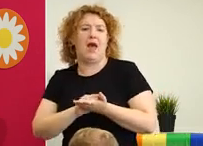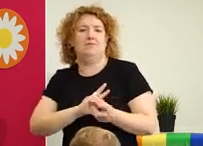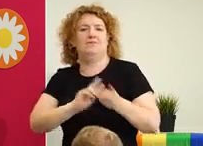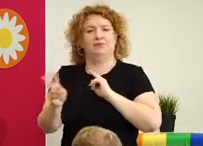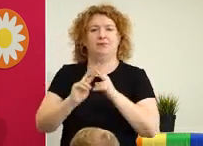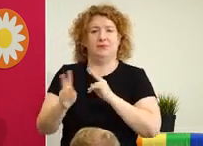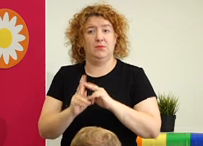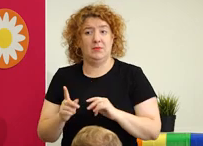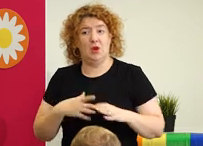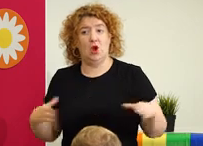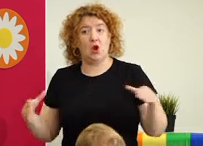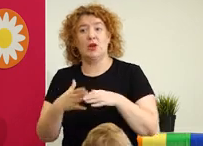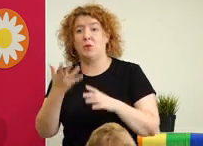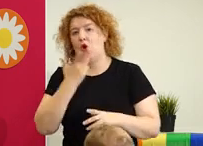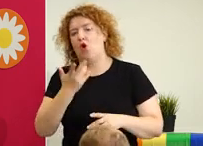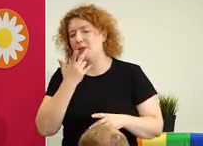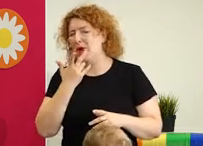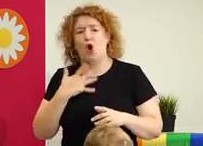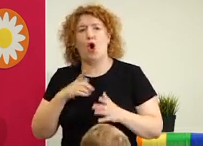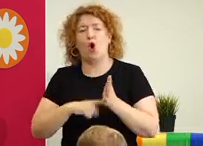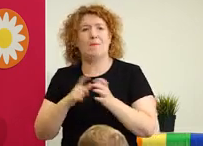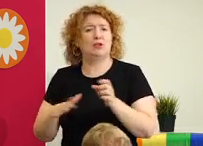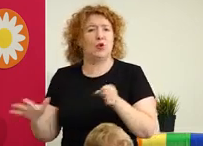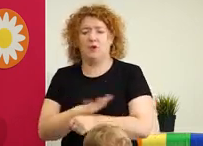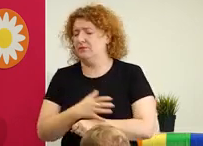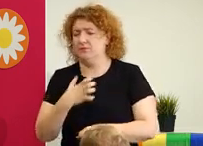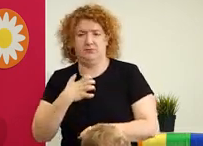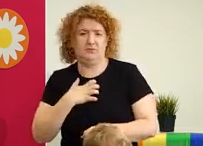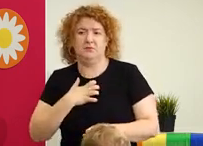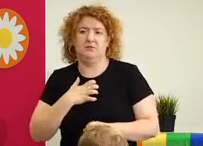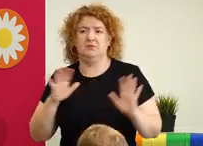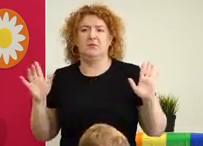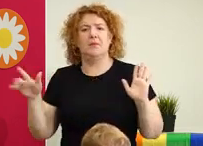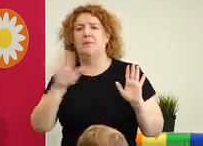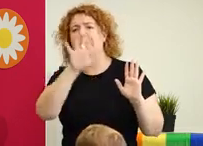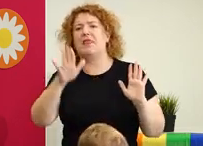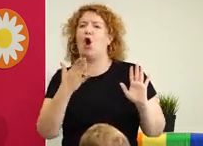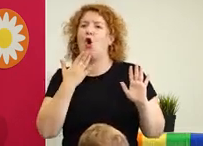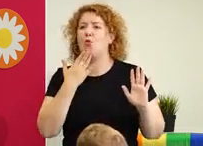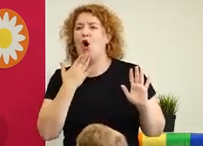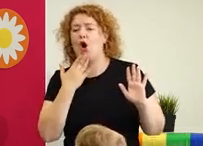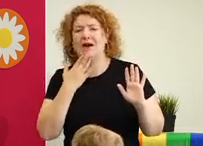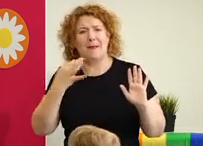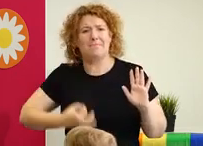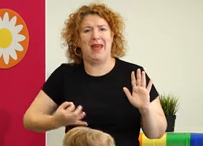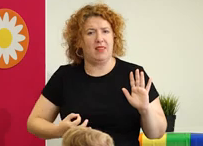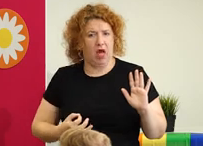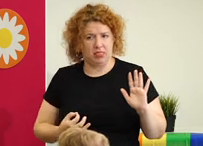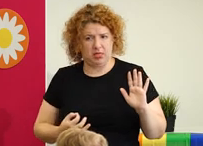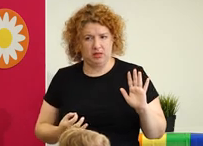de una comunidad, pero no se puede basar todo y enfocarlo y tomarlo como si fuera, o sea, la verdad